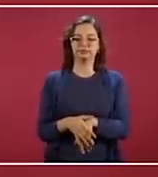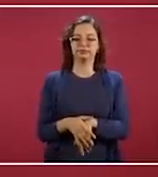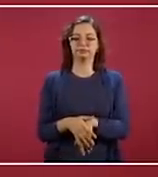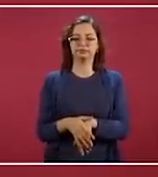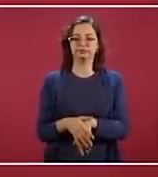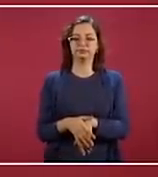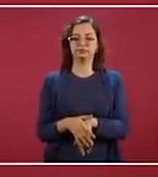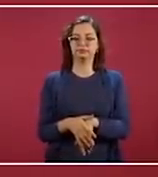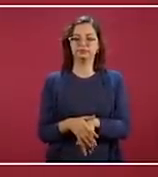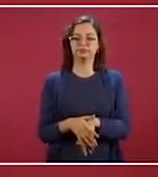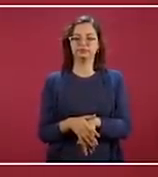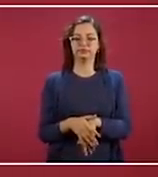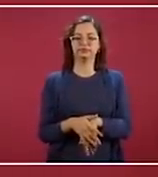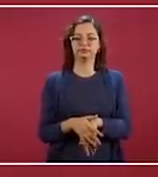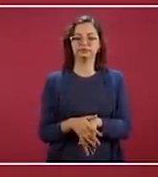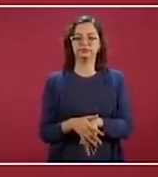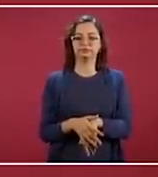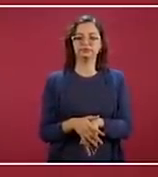Se